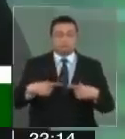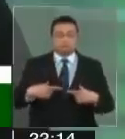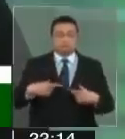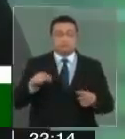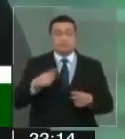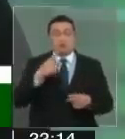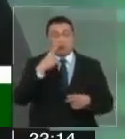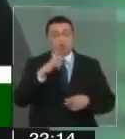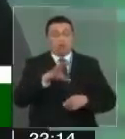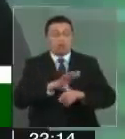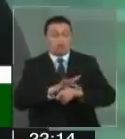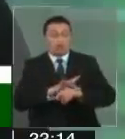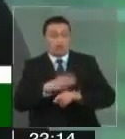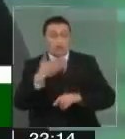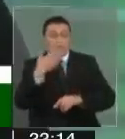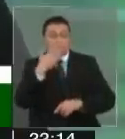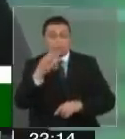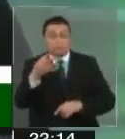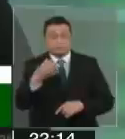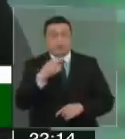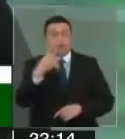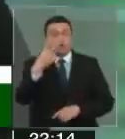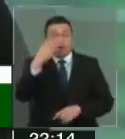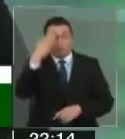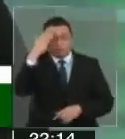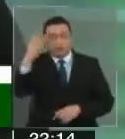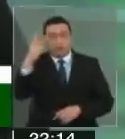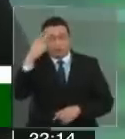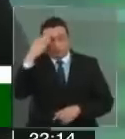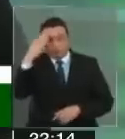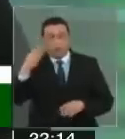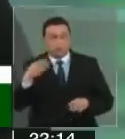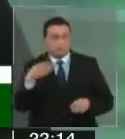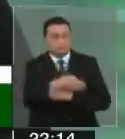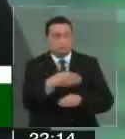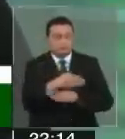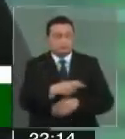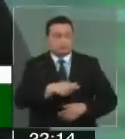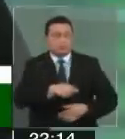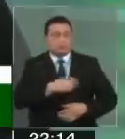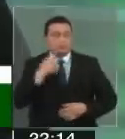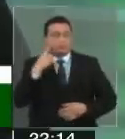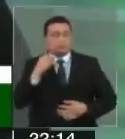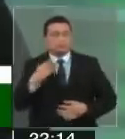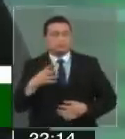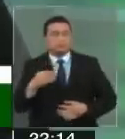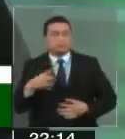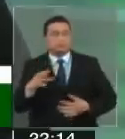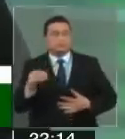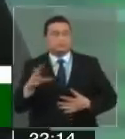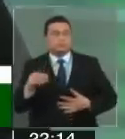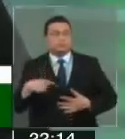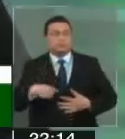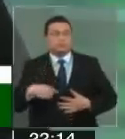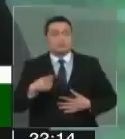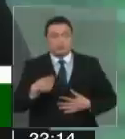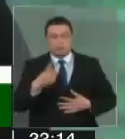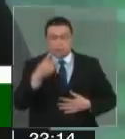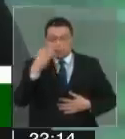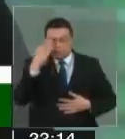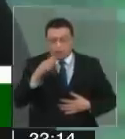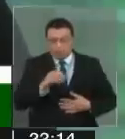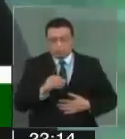el ginecólogo iba cada dos días a escuchar los latidos. Uh-huh. Y ese día los latidos estaban muy